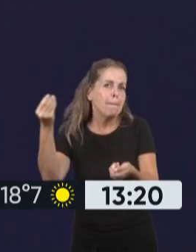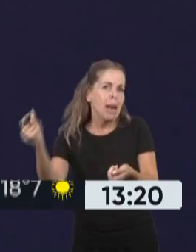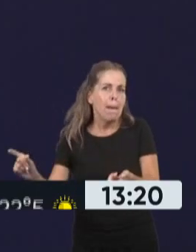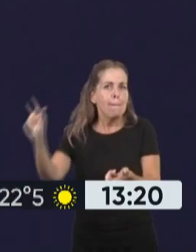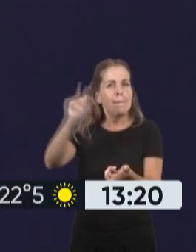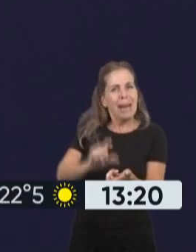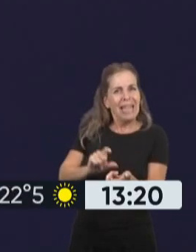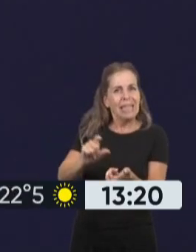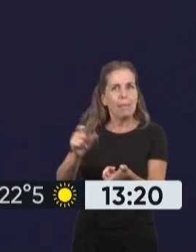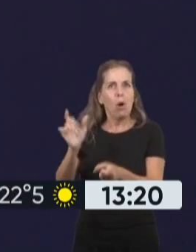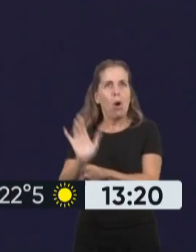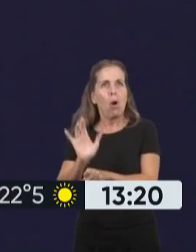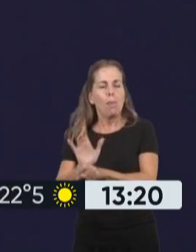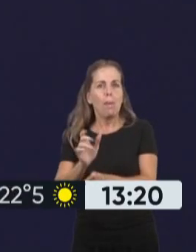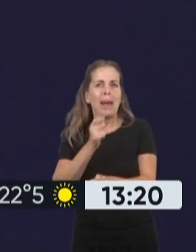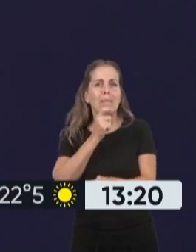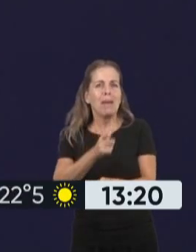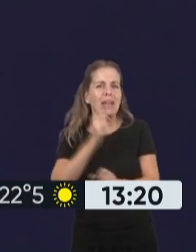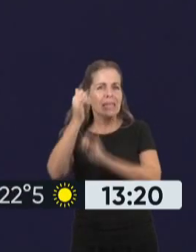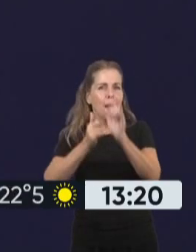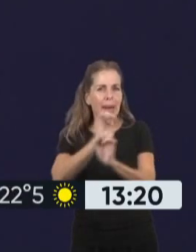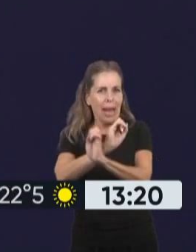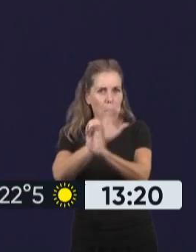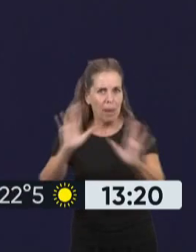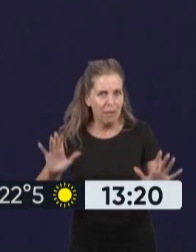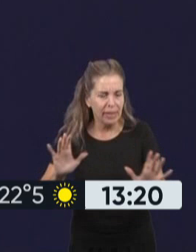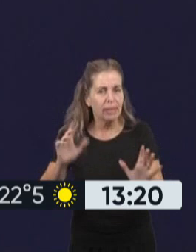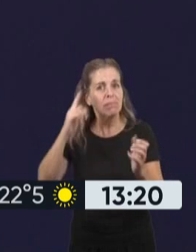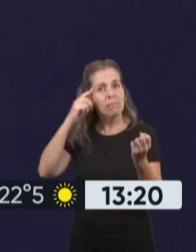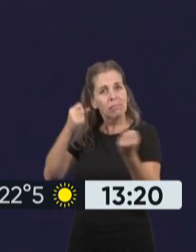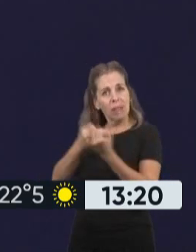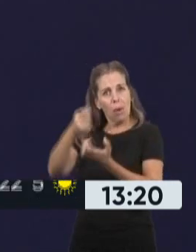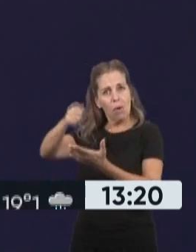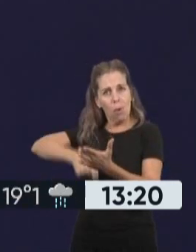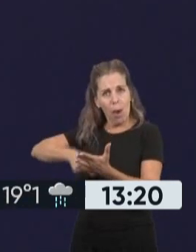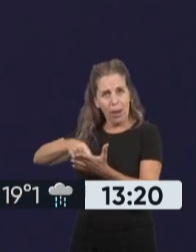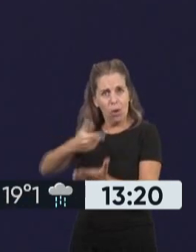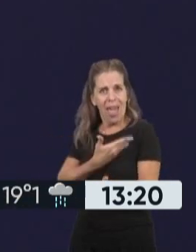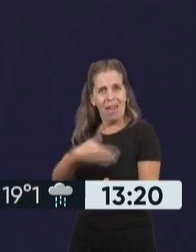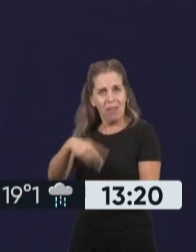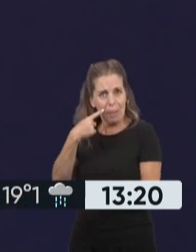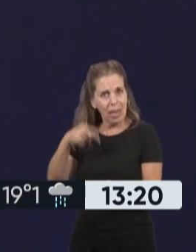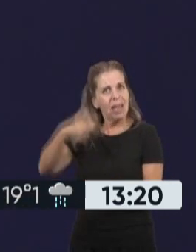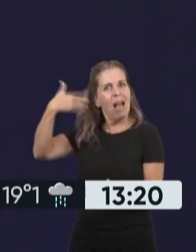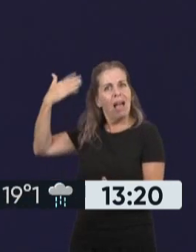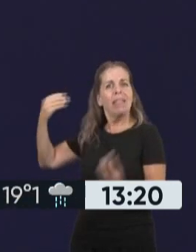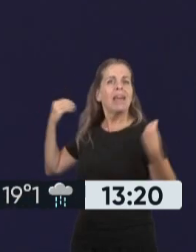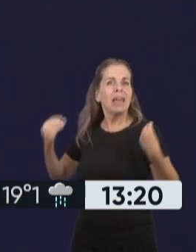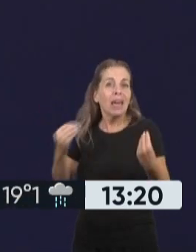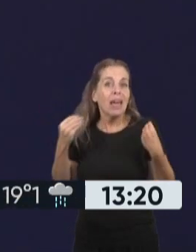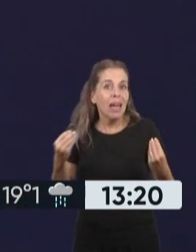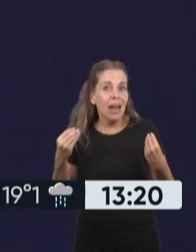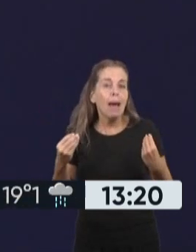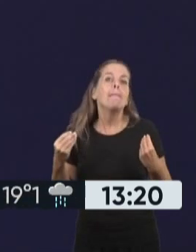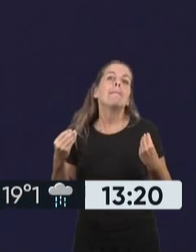definitiva, dicho en palabras simples, acuerdos con el fondo que siempre implicaban la única necesidad de llegar o